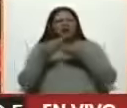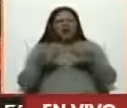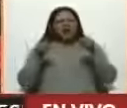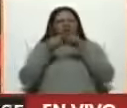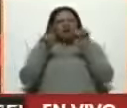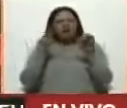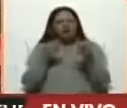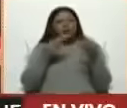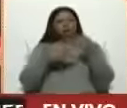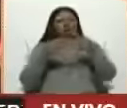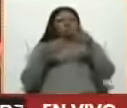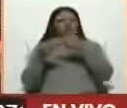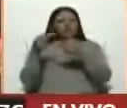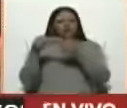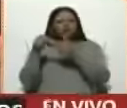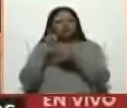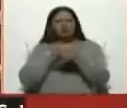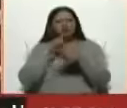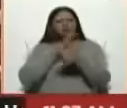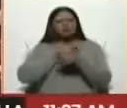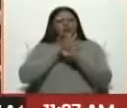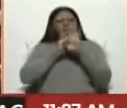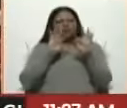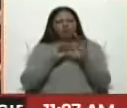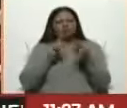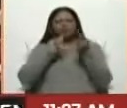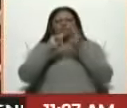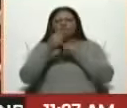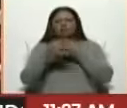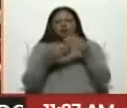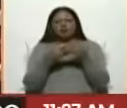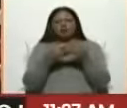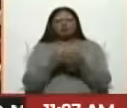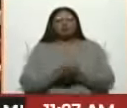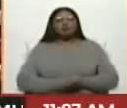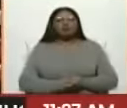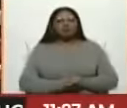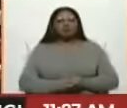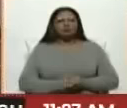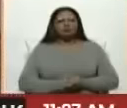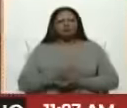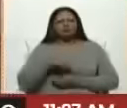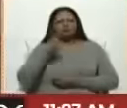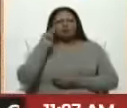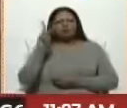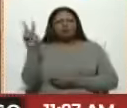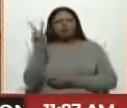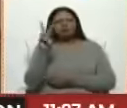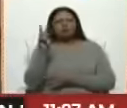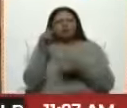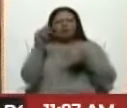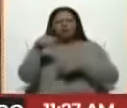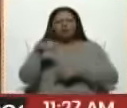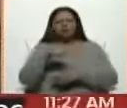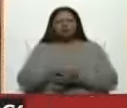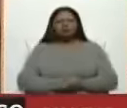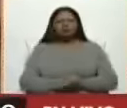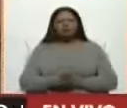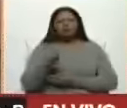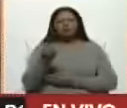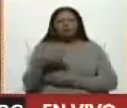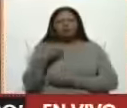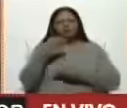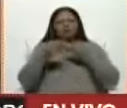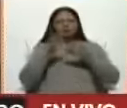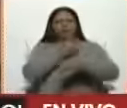para construir las grandes transformaciones, los grandes cambios que necesita Venezuela hoy. Y el único que tiene la